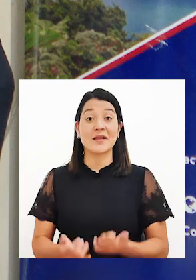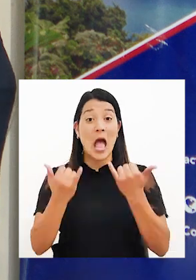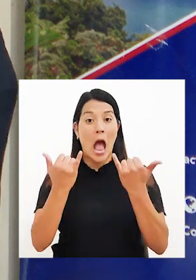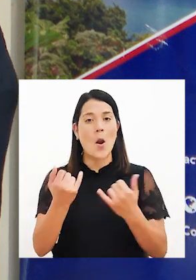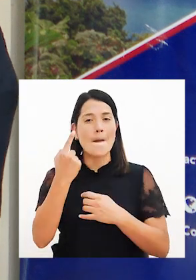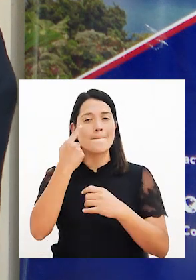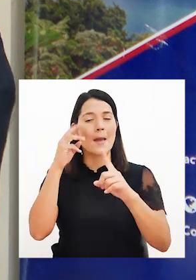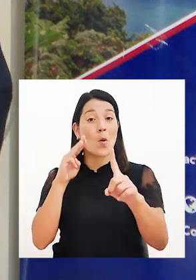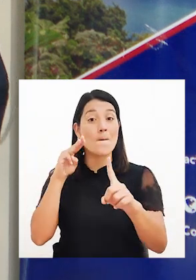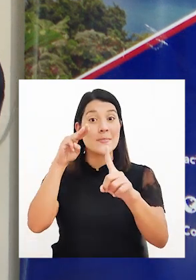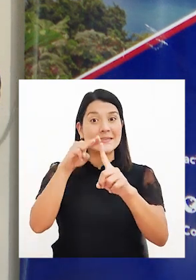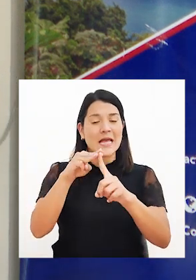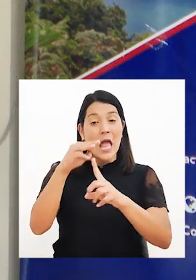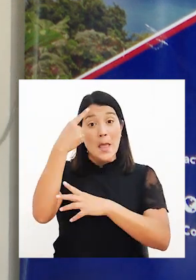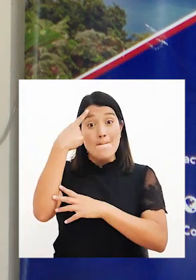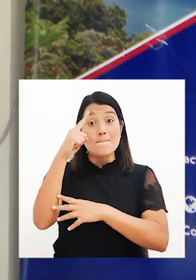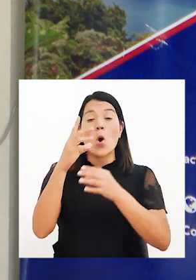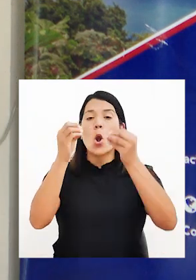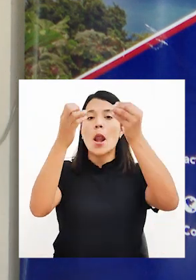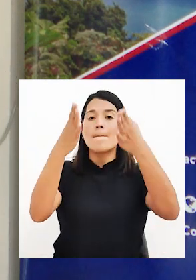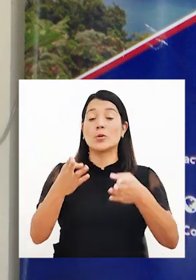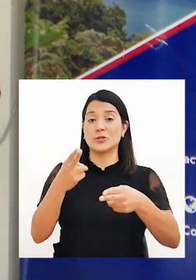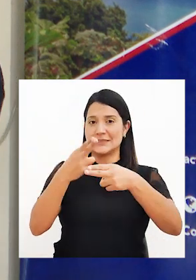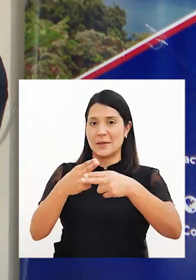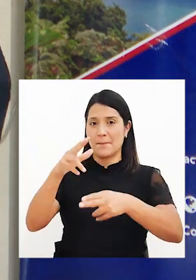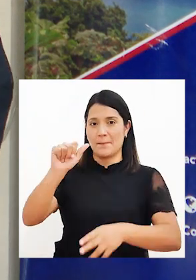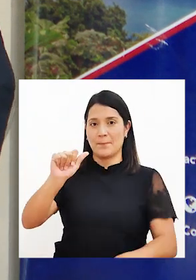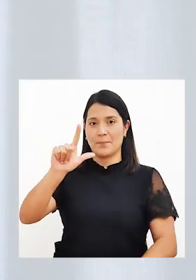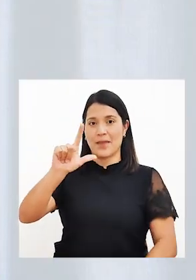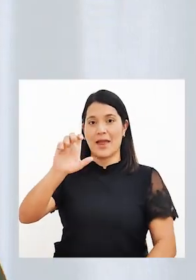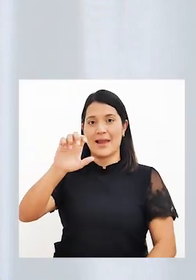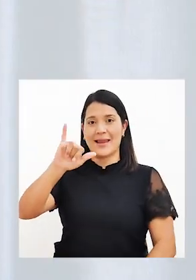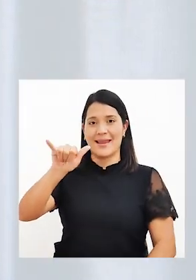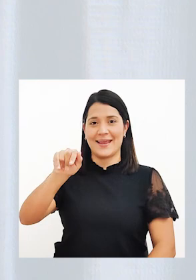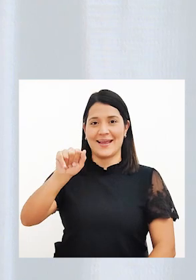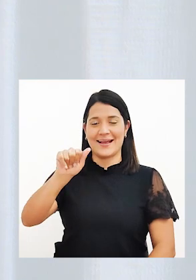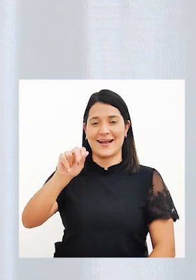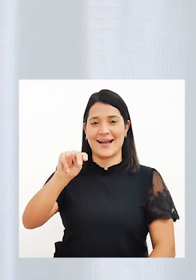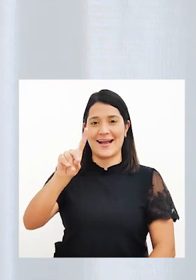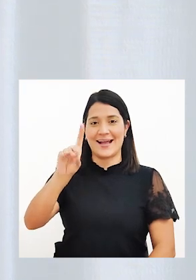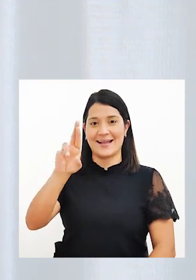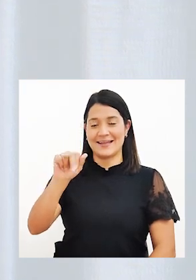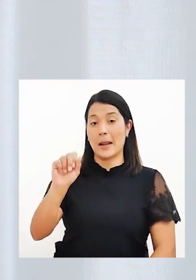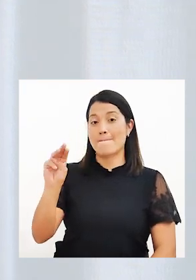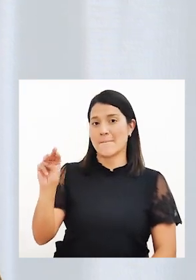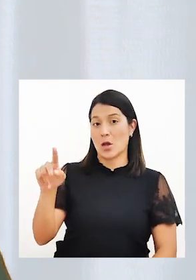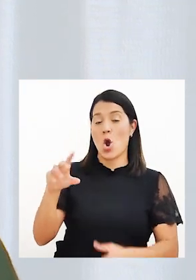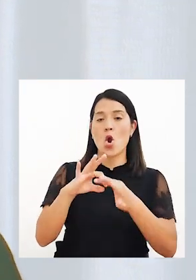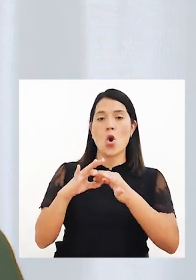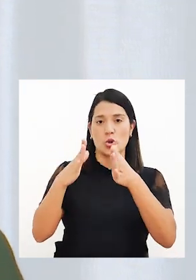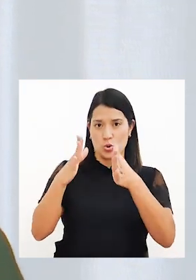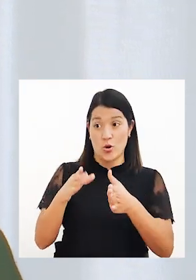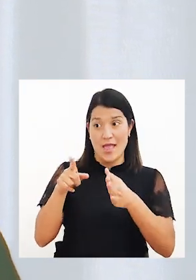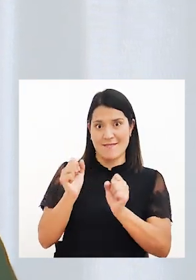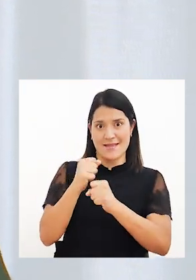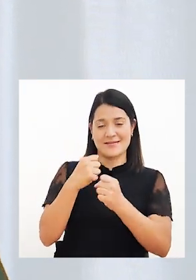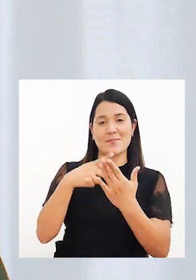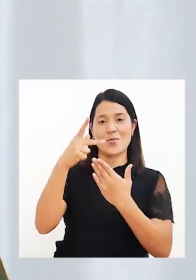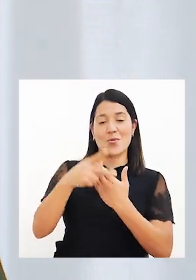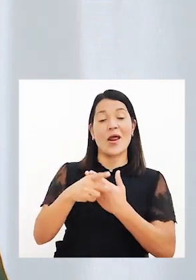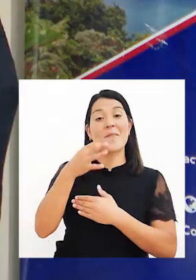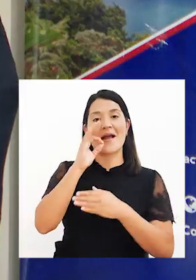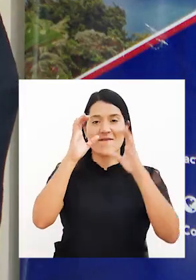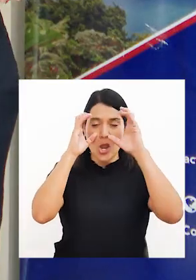Escuchamos ahora un mensaje de la profesora Alejandra Macuc, coordinadora y productora del programa Café Colipro, quien